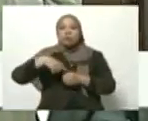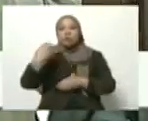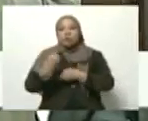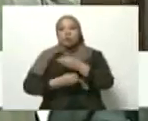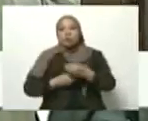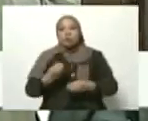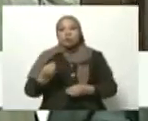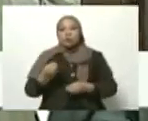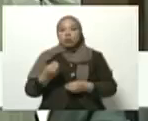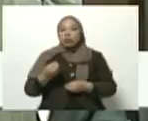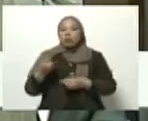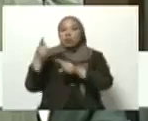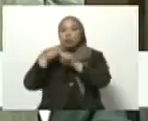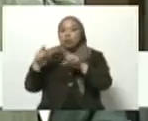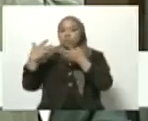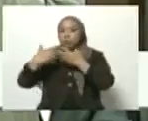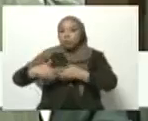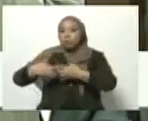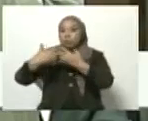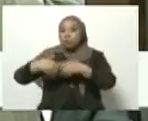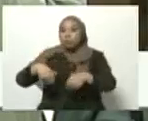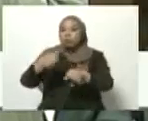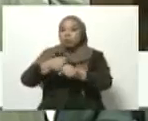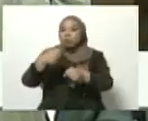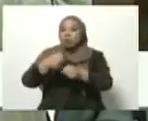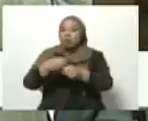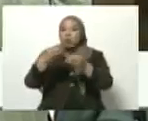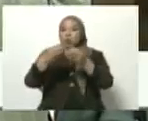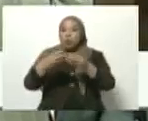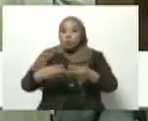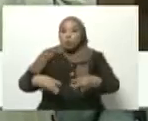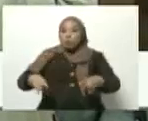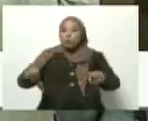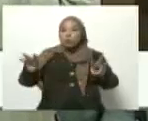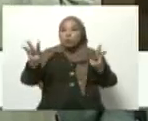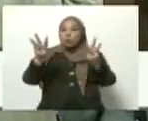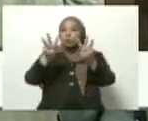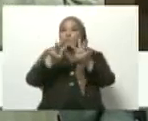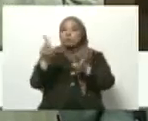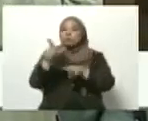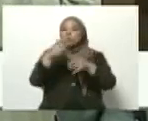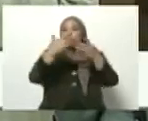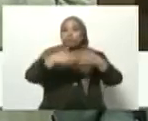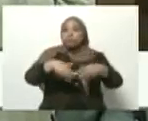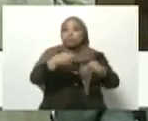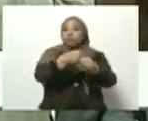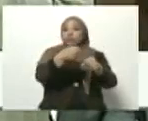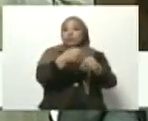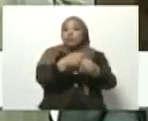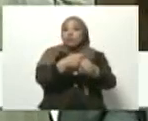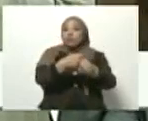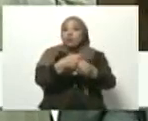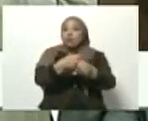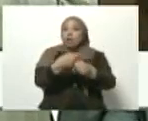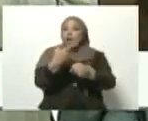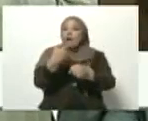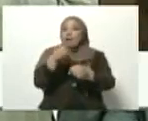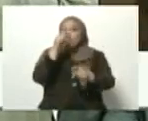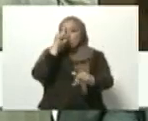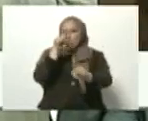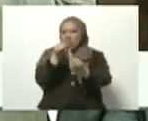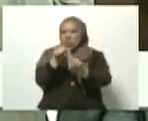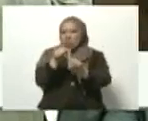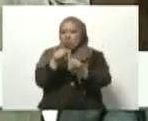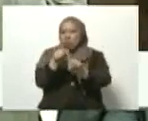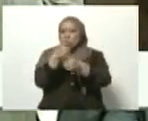las multilaterales, entre ellas Naciones Unidas, no son organizaciones para garantizar la emancipación y